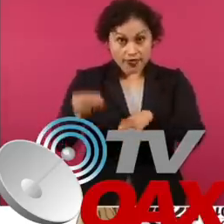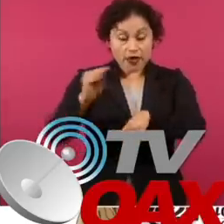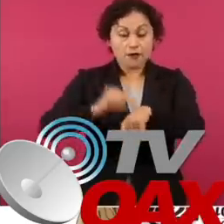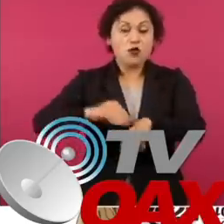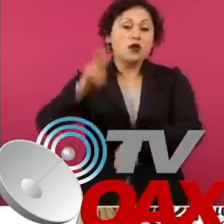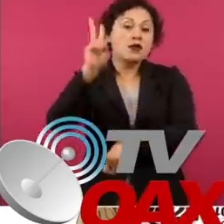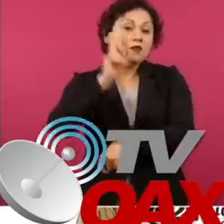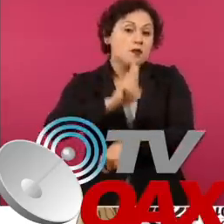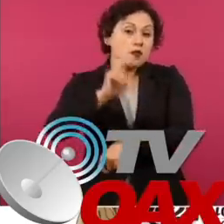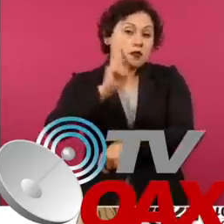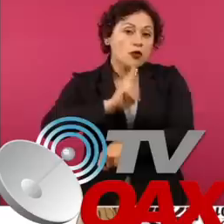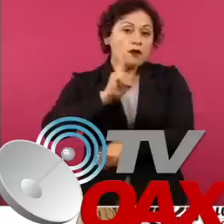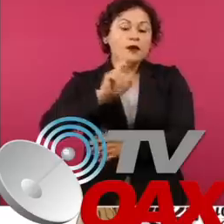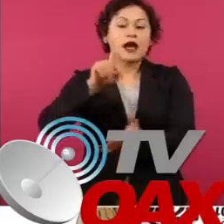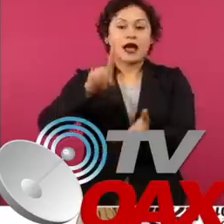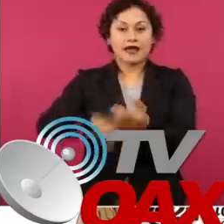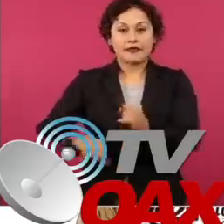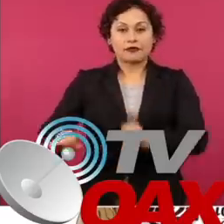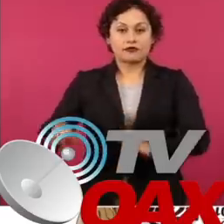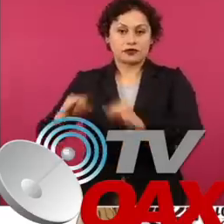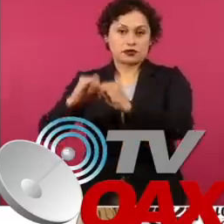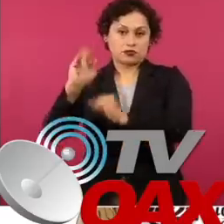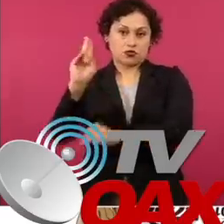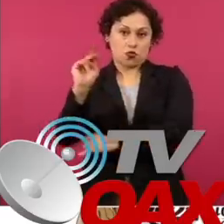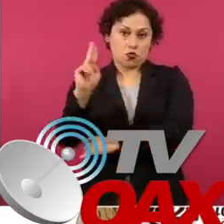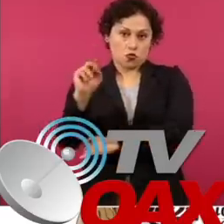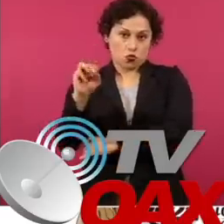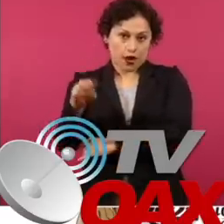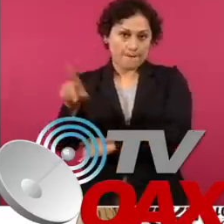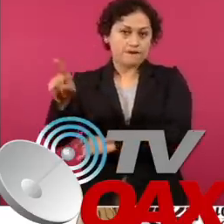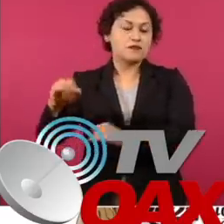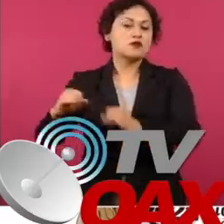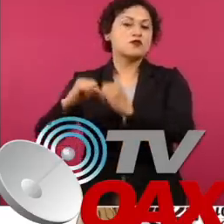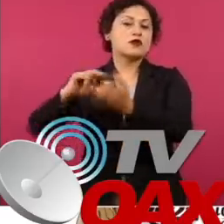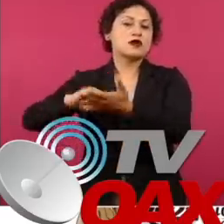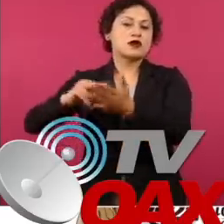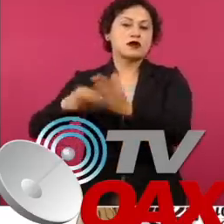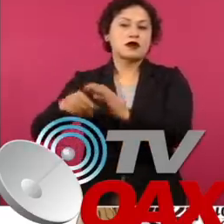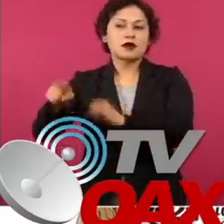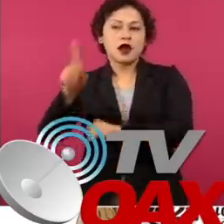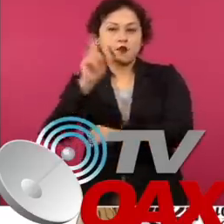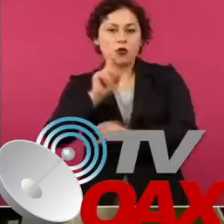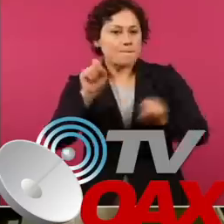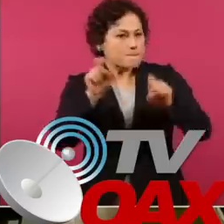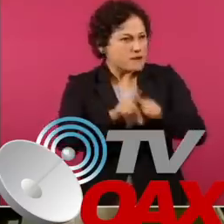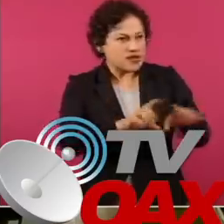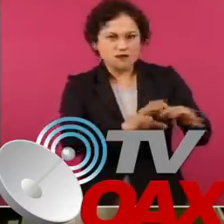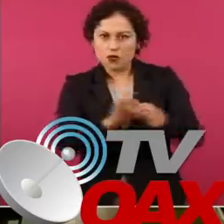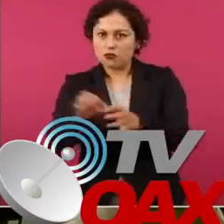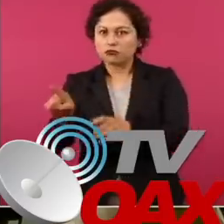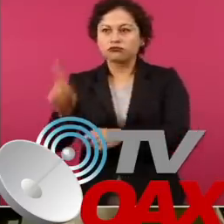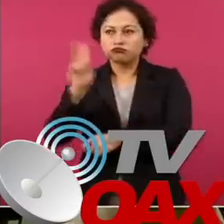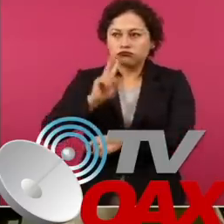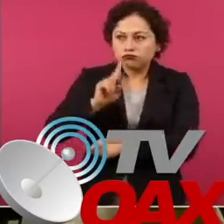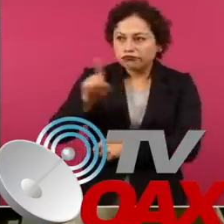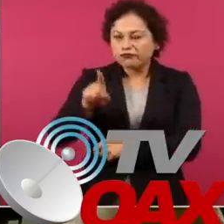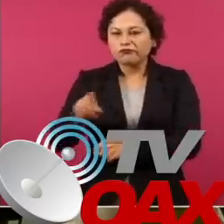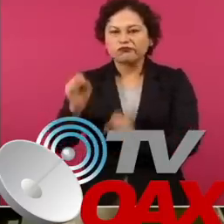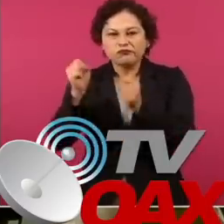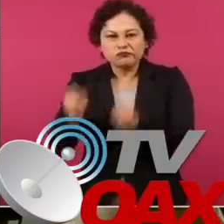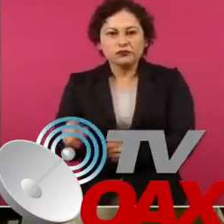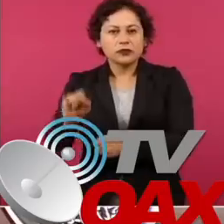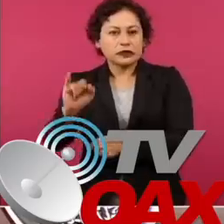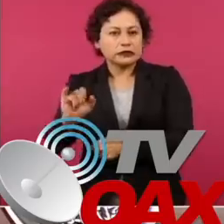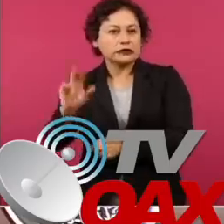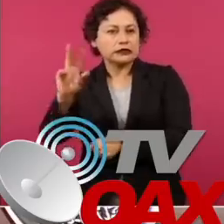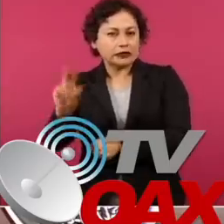viento del Instituto de Ingeniería de la UNAM para revisar el efecto de las corrientes de viento sobre la misma para asegurar su estabilidad y